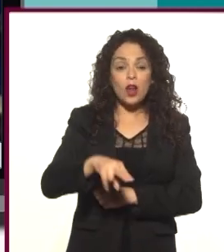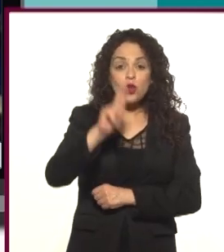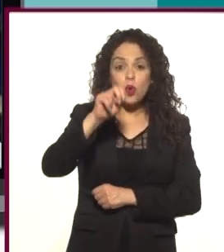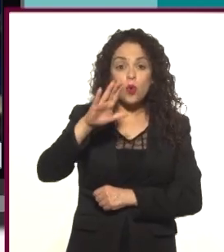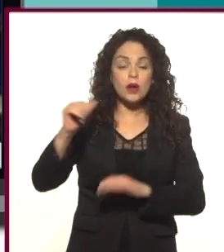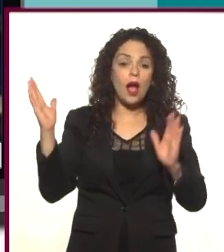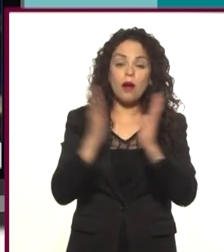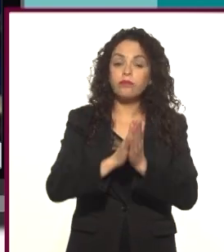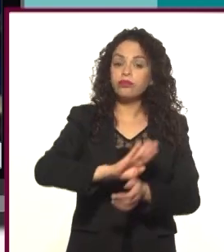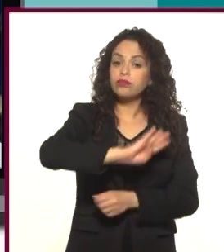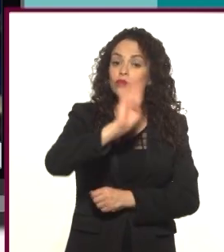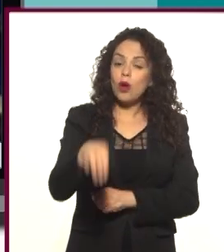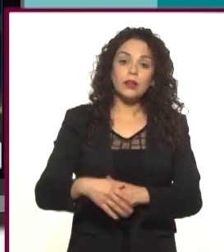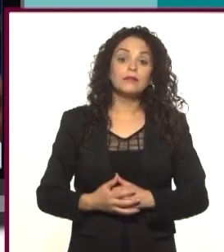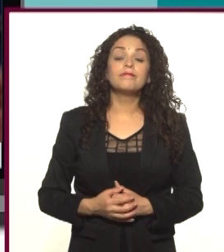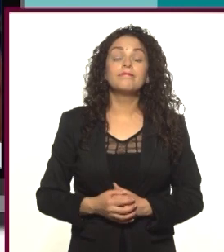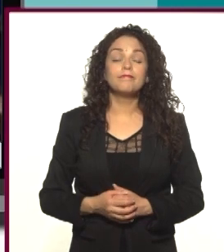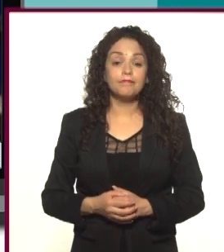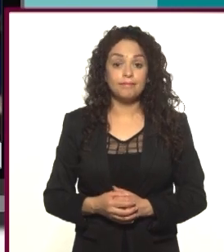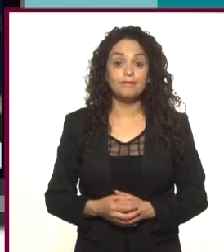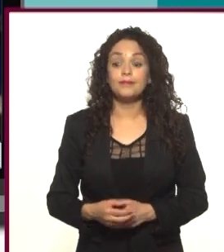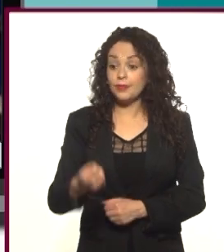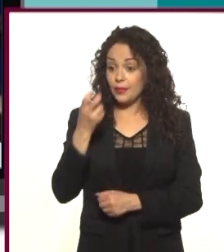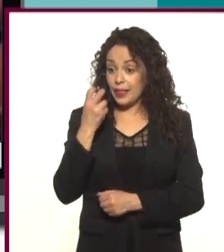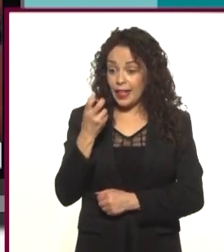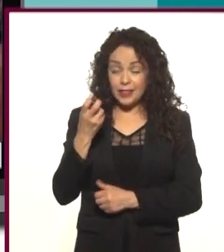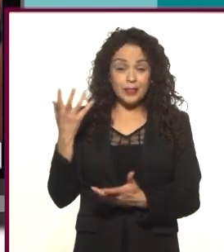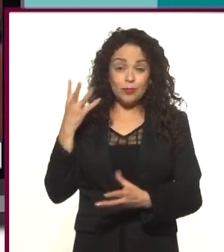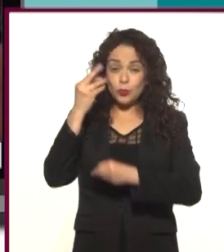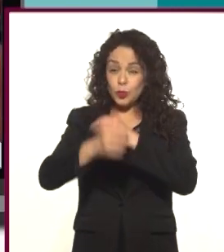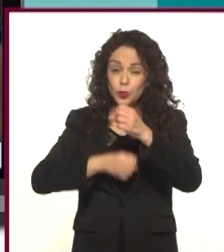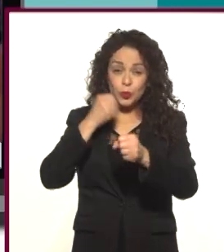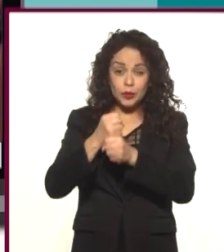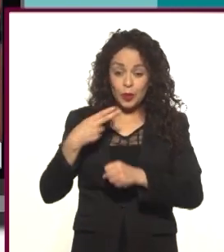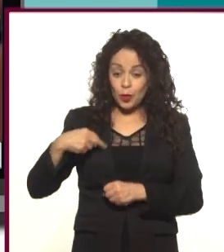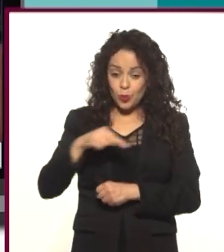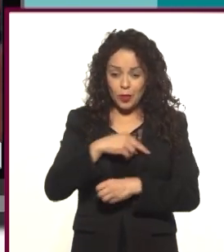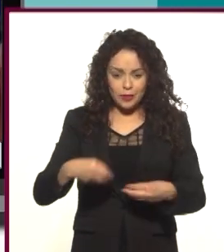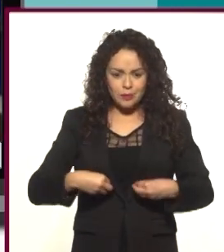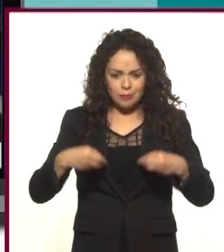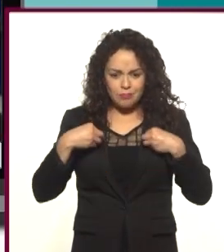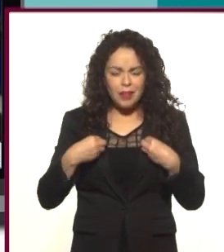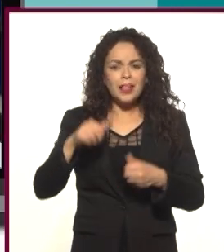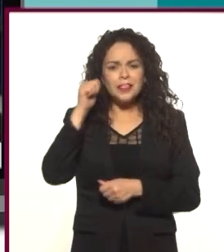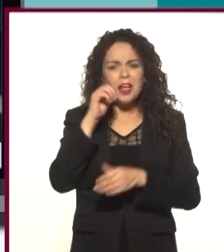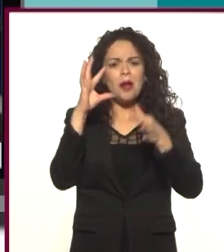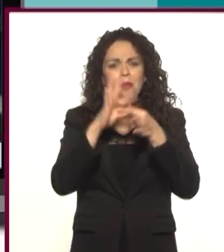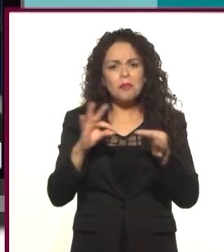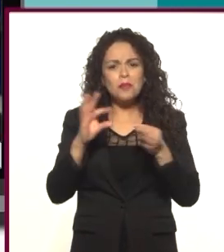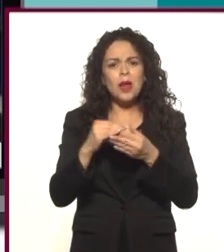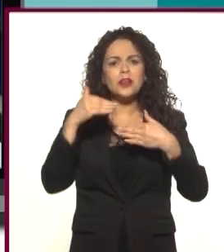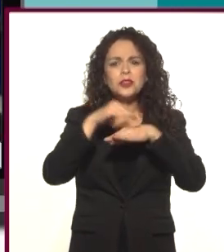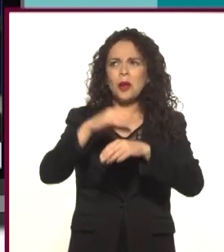inmortalidad. Entonces, pues estamos hablando que toda nuestra vida hemos hecho relatos de héroes y dioses. ¿Y por